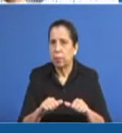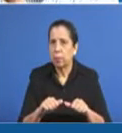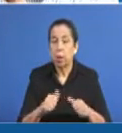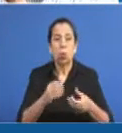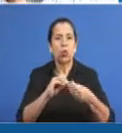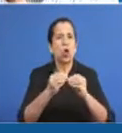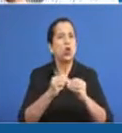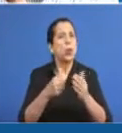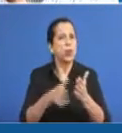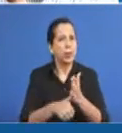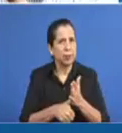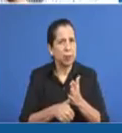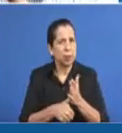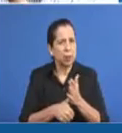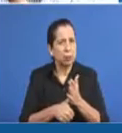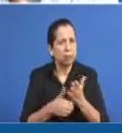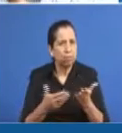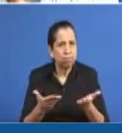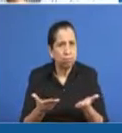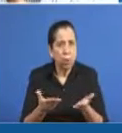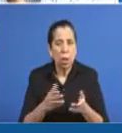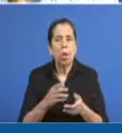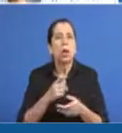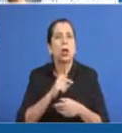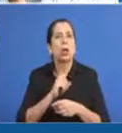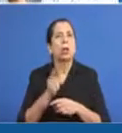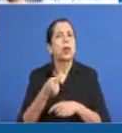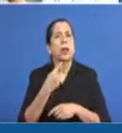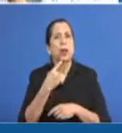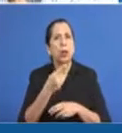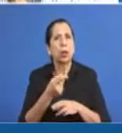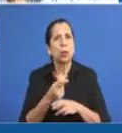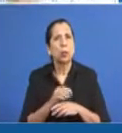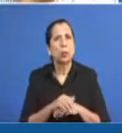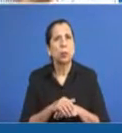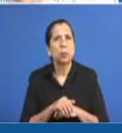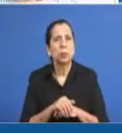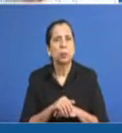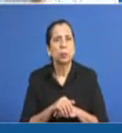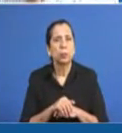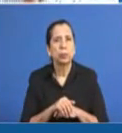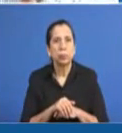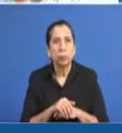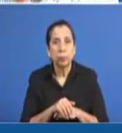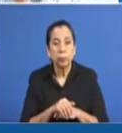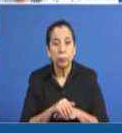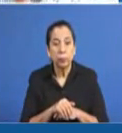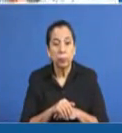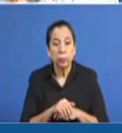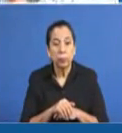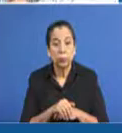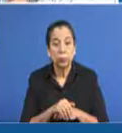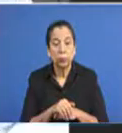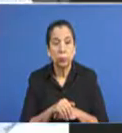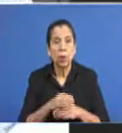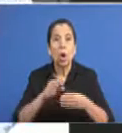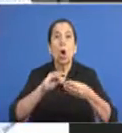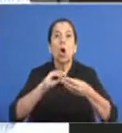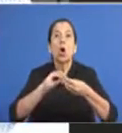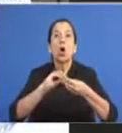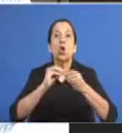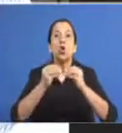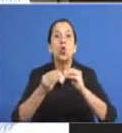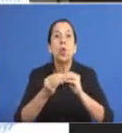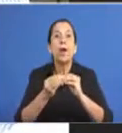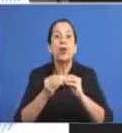cédula. ¿Esto es cierto, para que usted nos confirme o lo descarte? No, es por el último dígito de las placas.